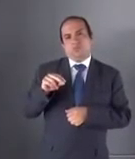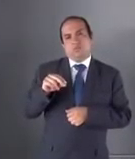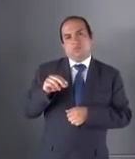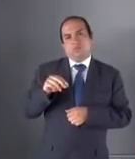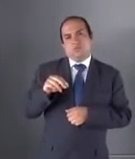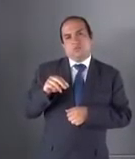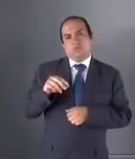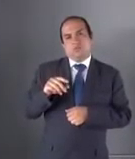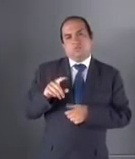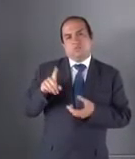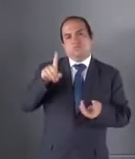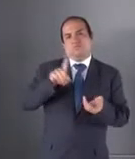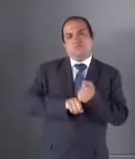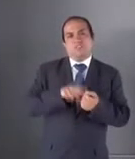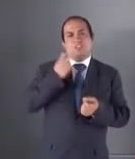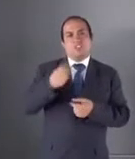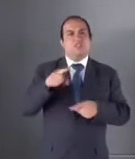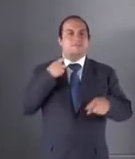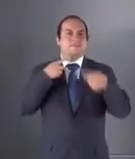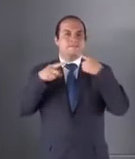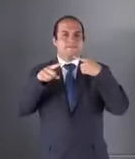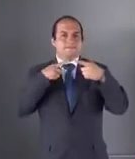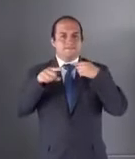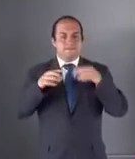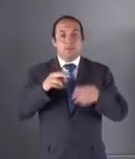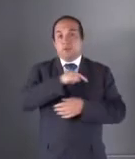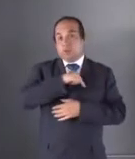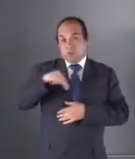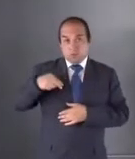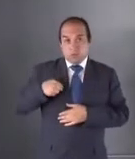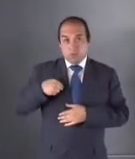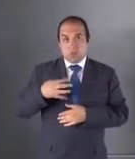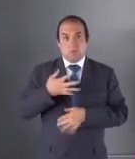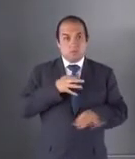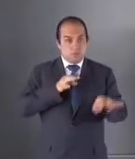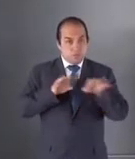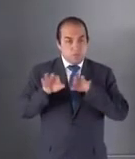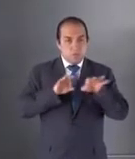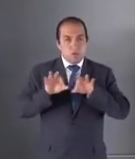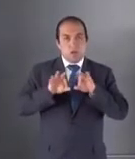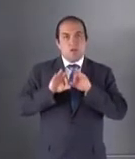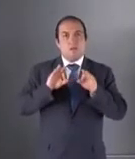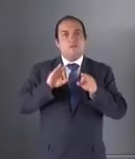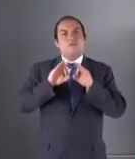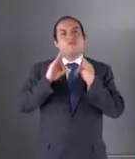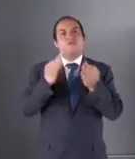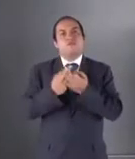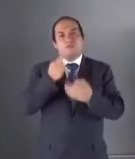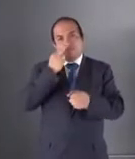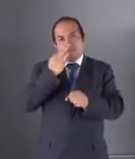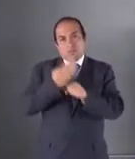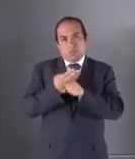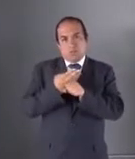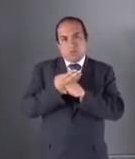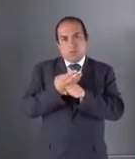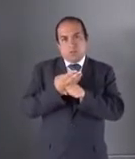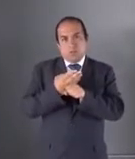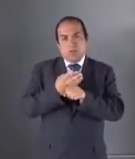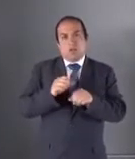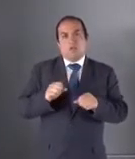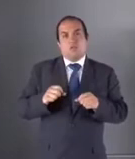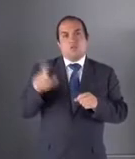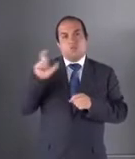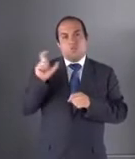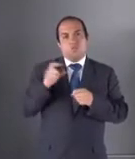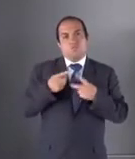ese debate. Nosotros hemos trabajado de manera muy responsable frente a la pandemia. Lo